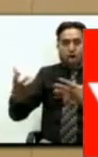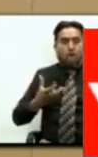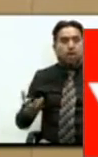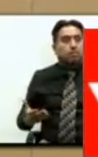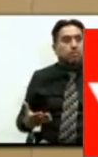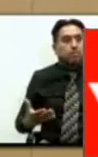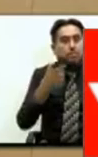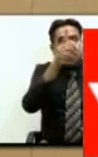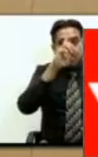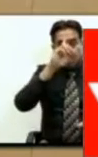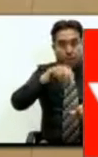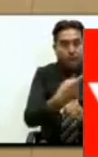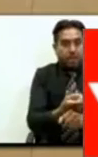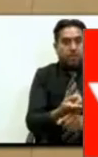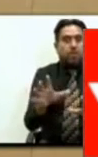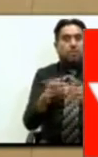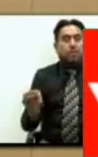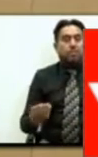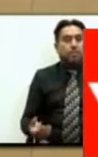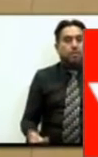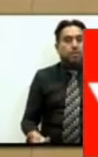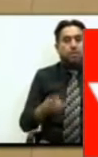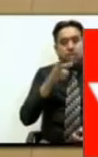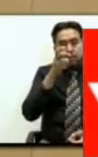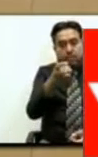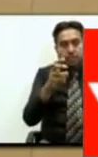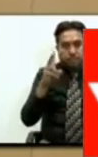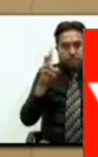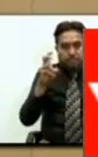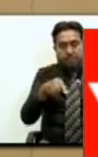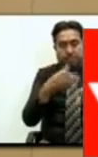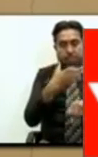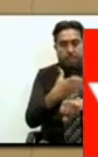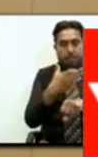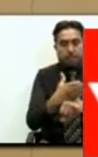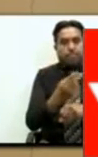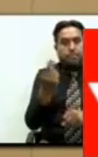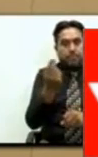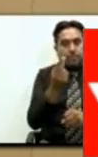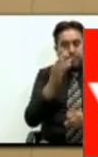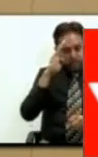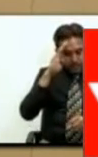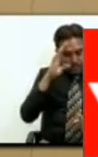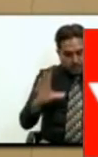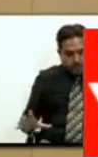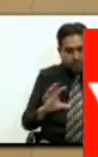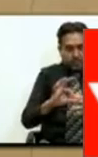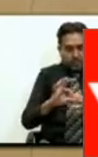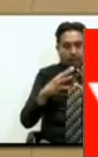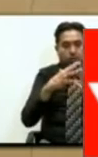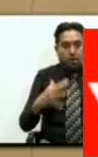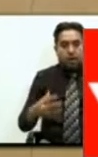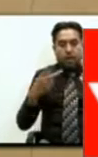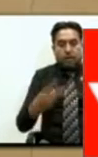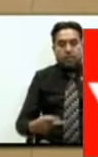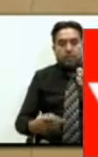y las están desapareciendo y este tema invocaba la unidad este congreso del